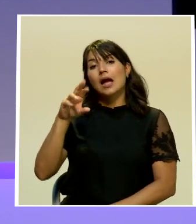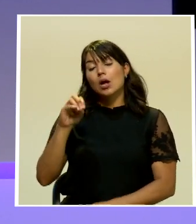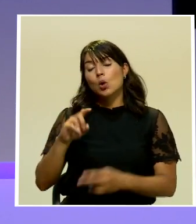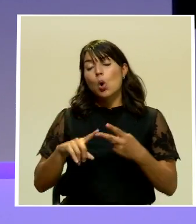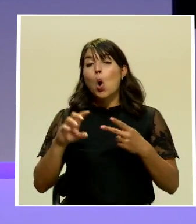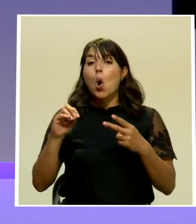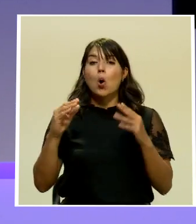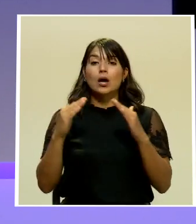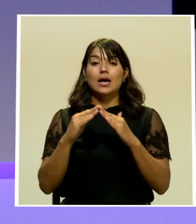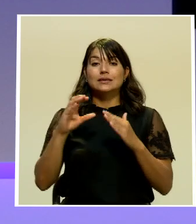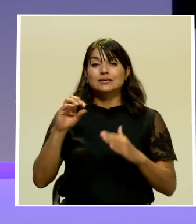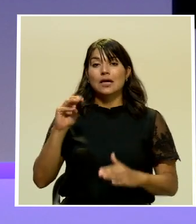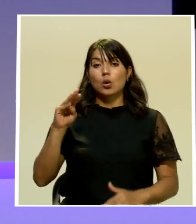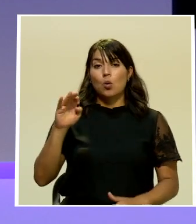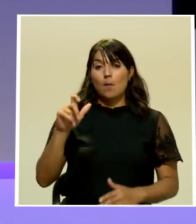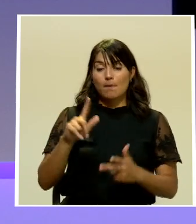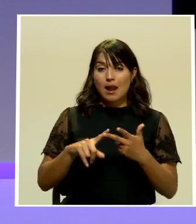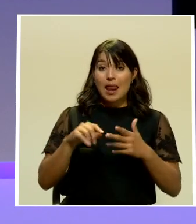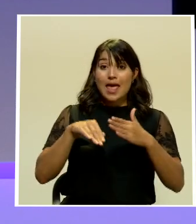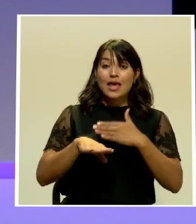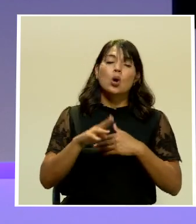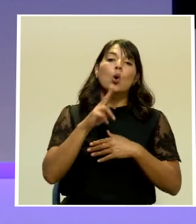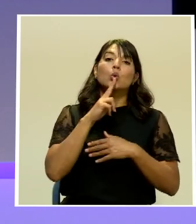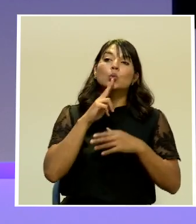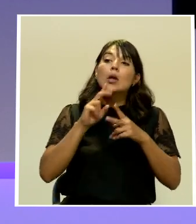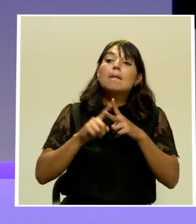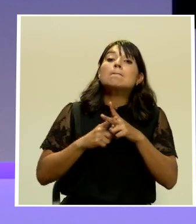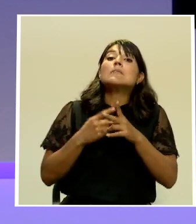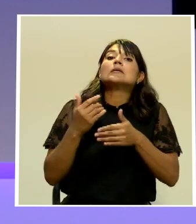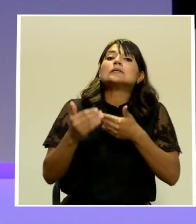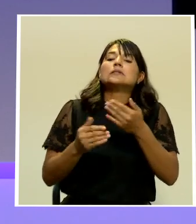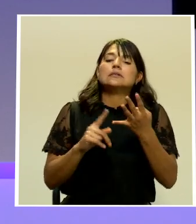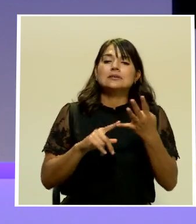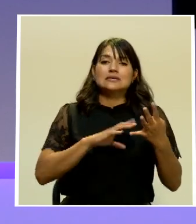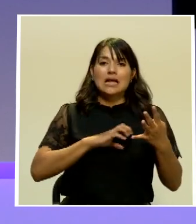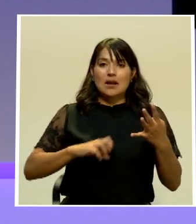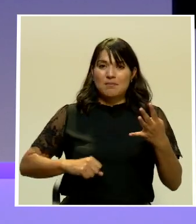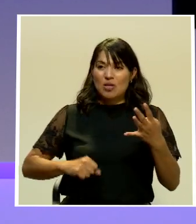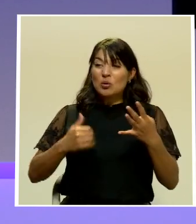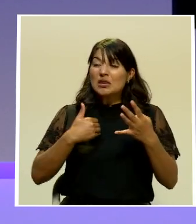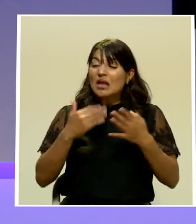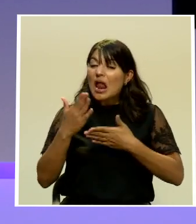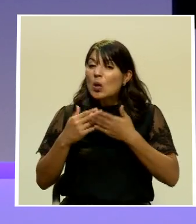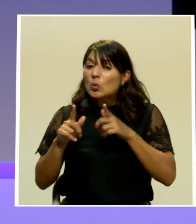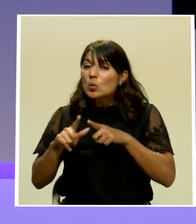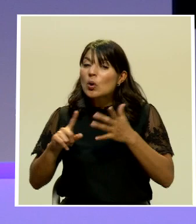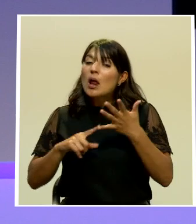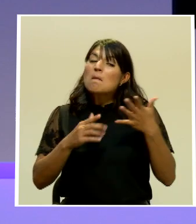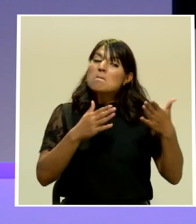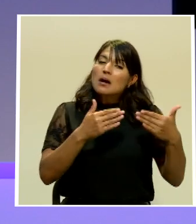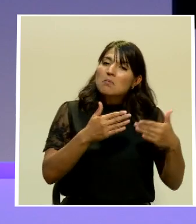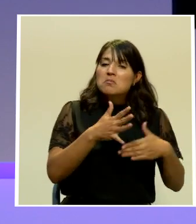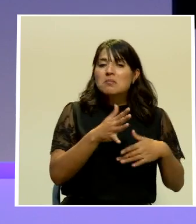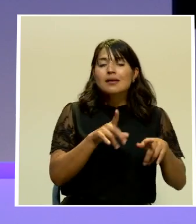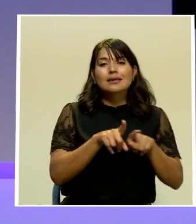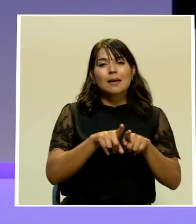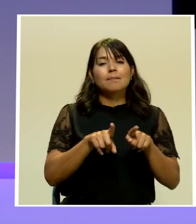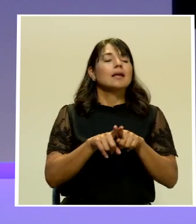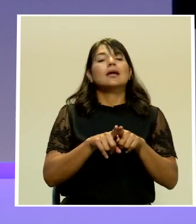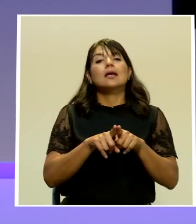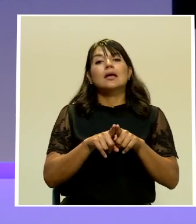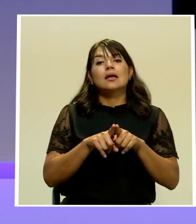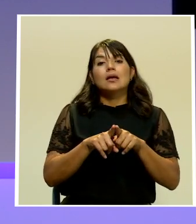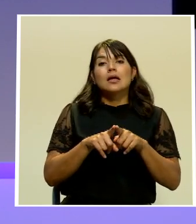Comal. En Honduras está comenzando a moverse la cosa, El Salvador tiene unos espacios, Panamá por ahí también. Son